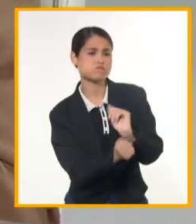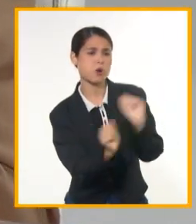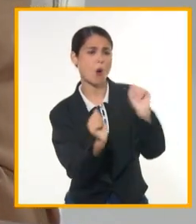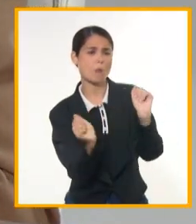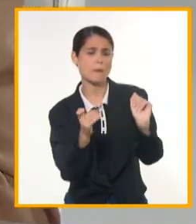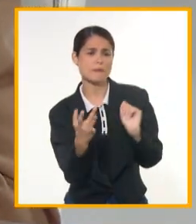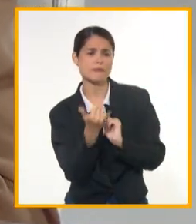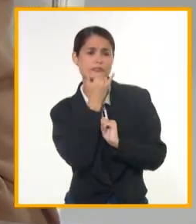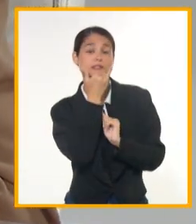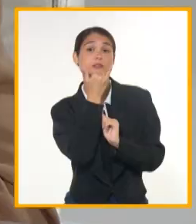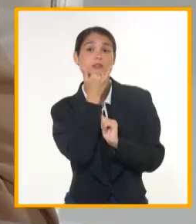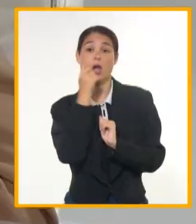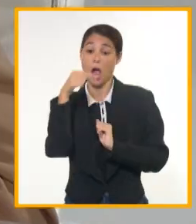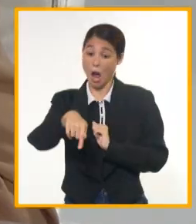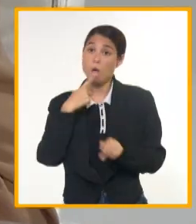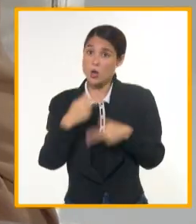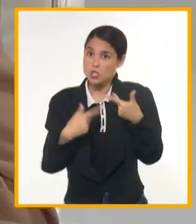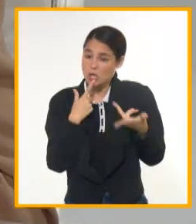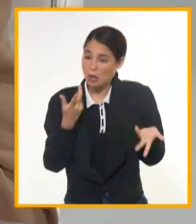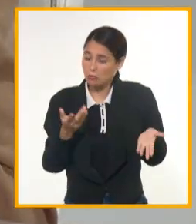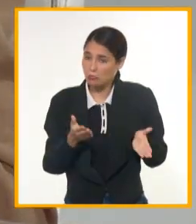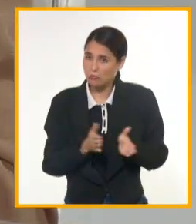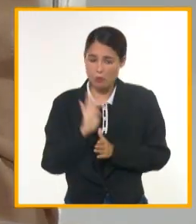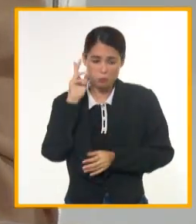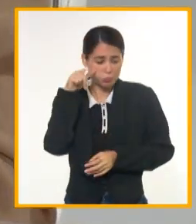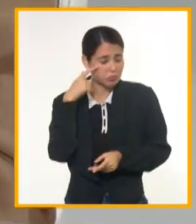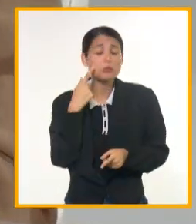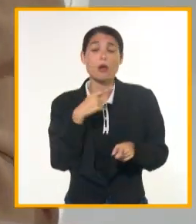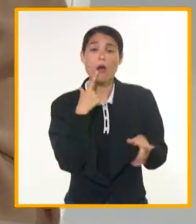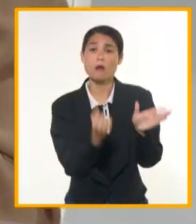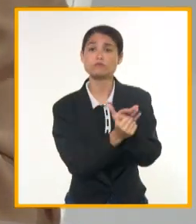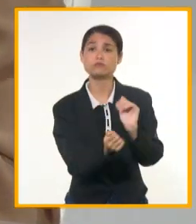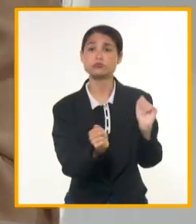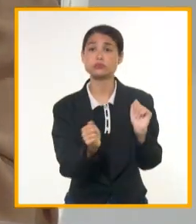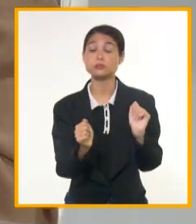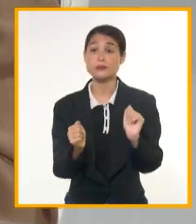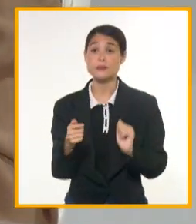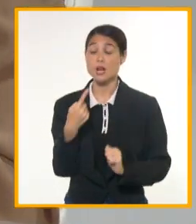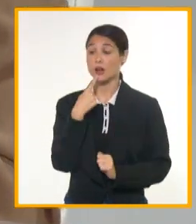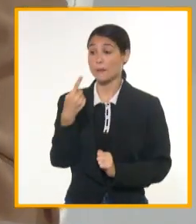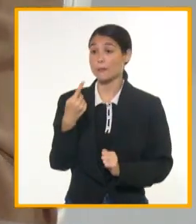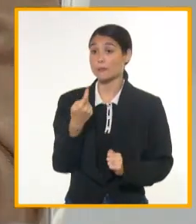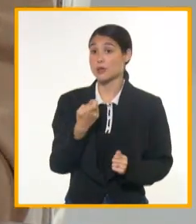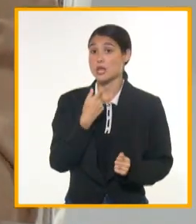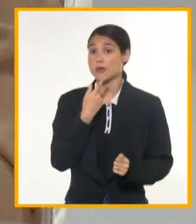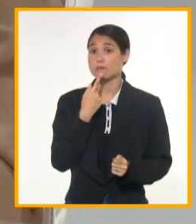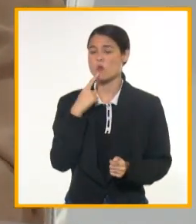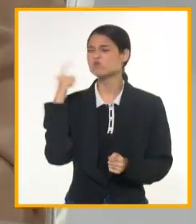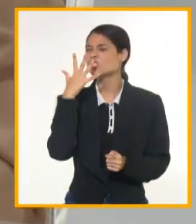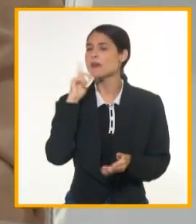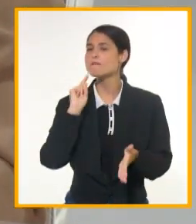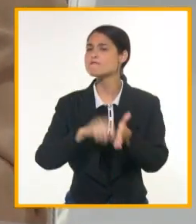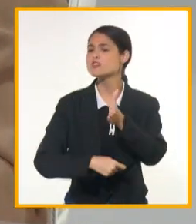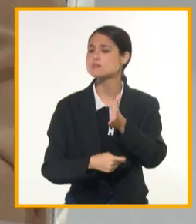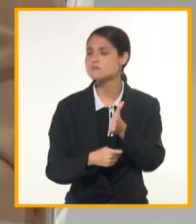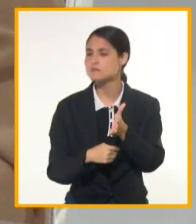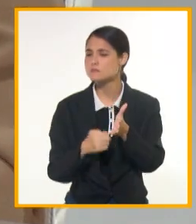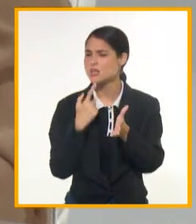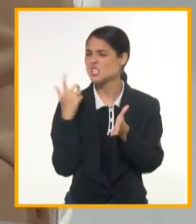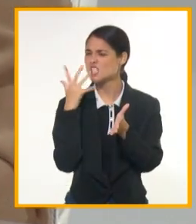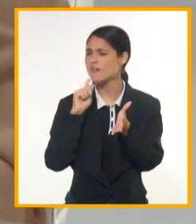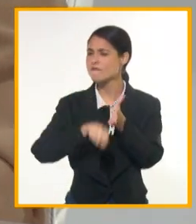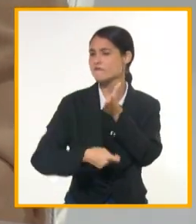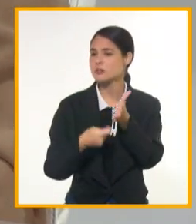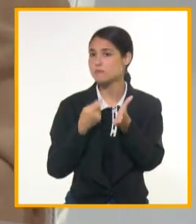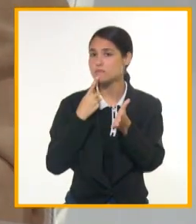bien decía Marina, ¿quién firma? ¿Y quién va a responder por esa firma años cuando... No, nosotros no firmamos, no estuvimos de acuerdo con eso